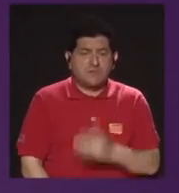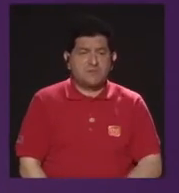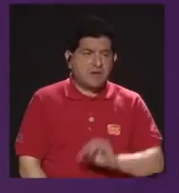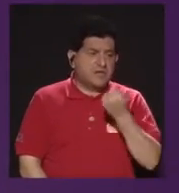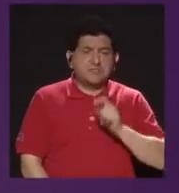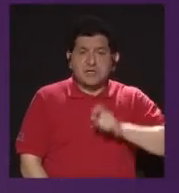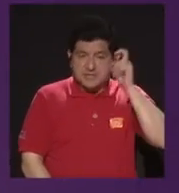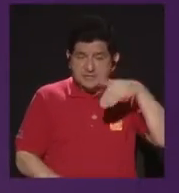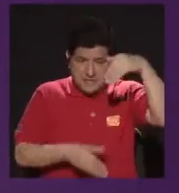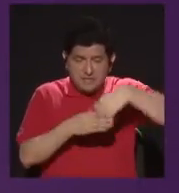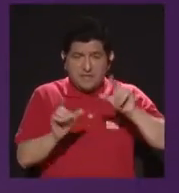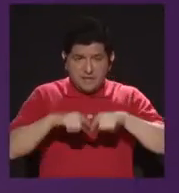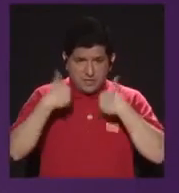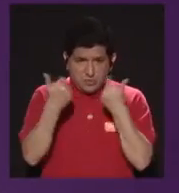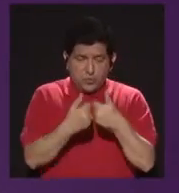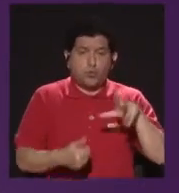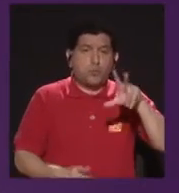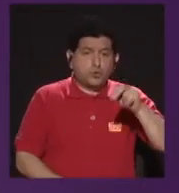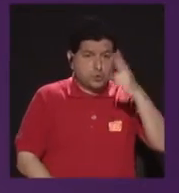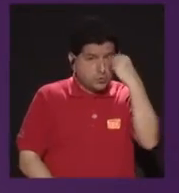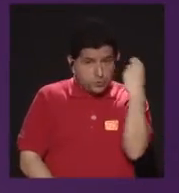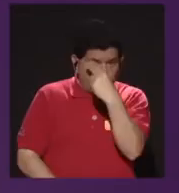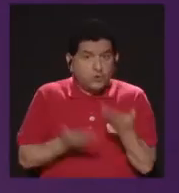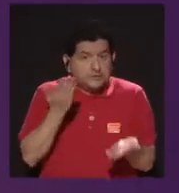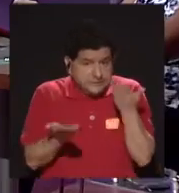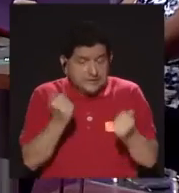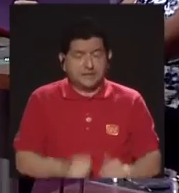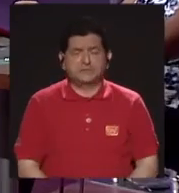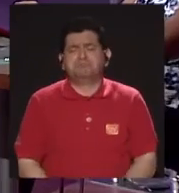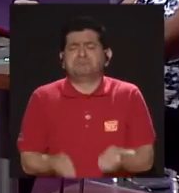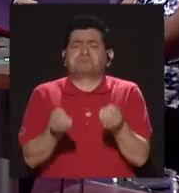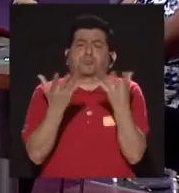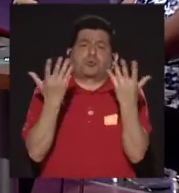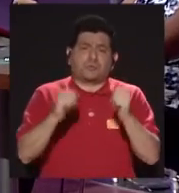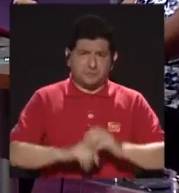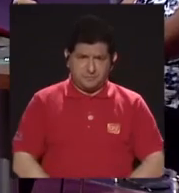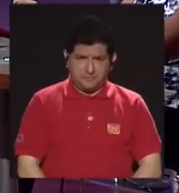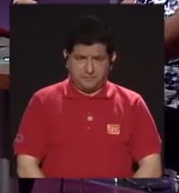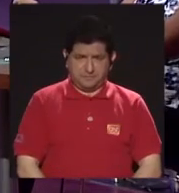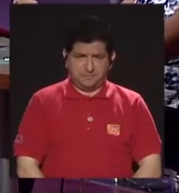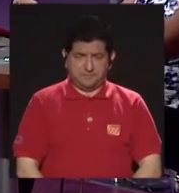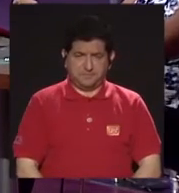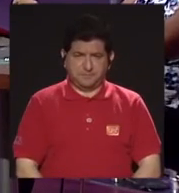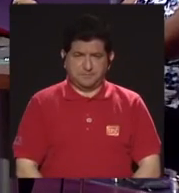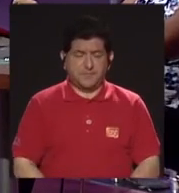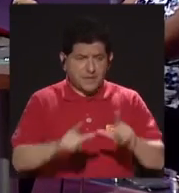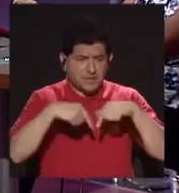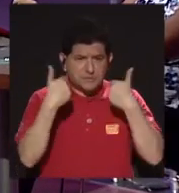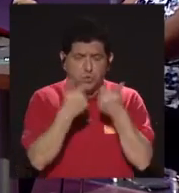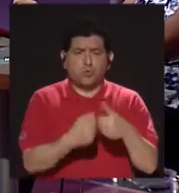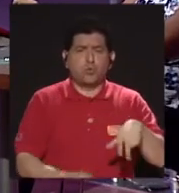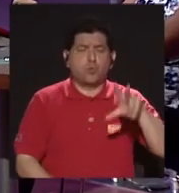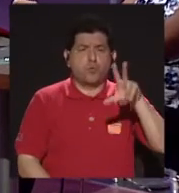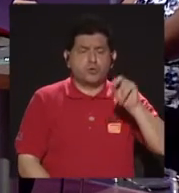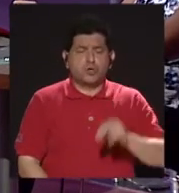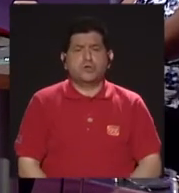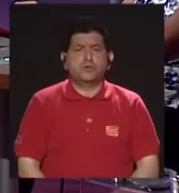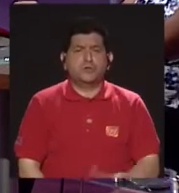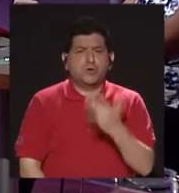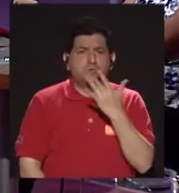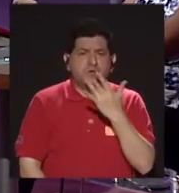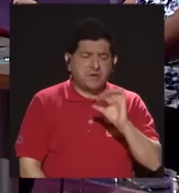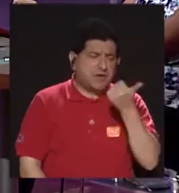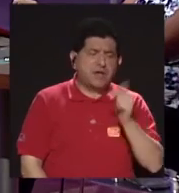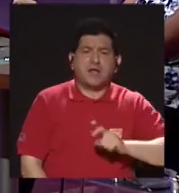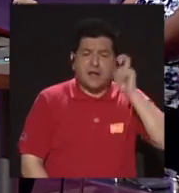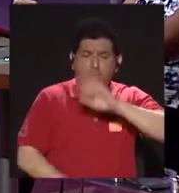católicos posiblemente montones sí sí los grupos no heterosexuales existen en el